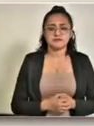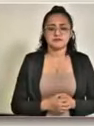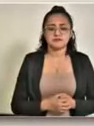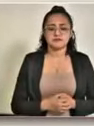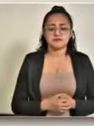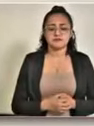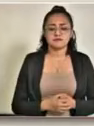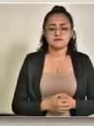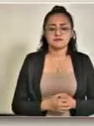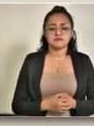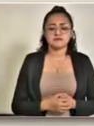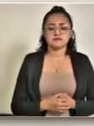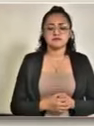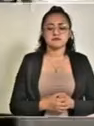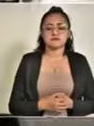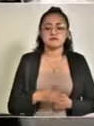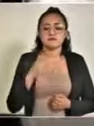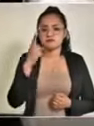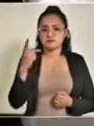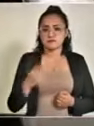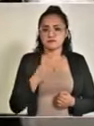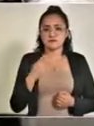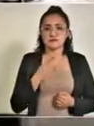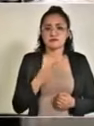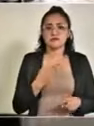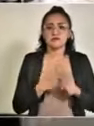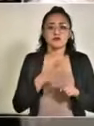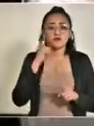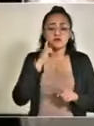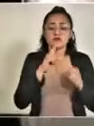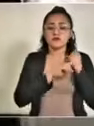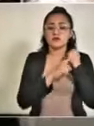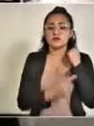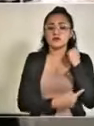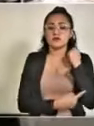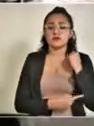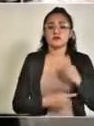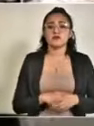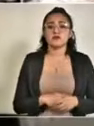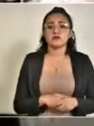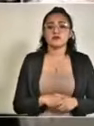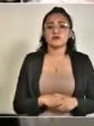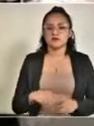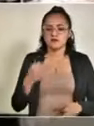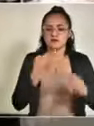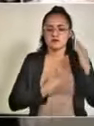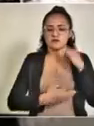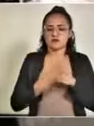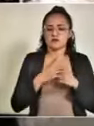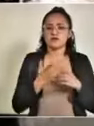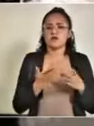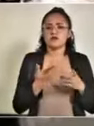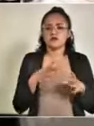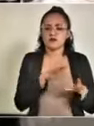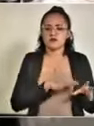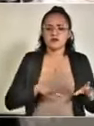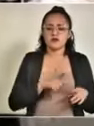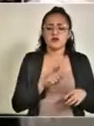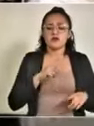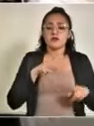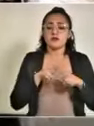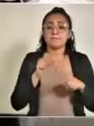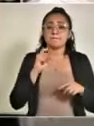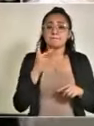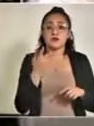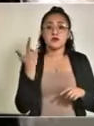Y para la pregunta de las mujeres embarazadas, en todo el sector, con corte al día 22